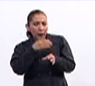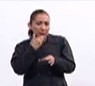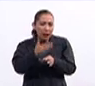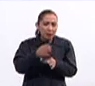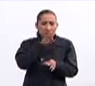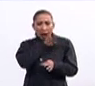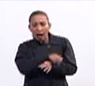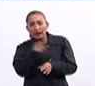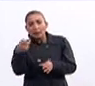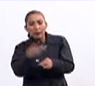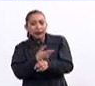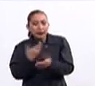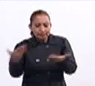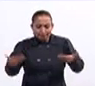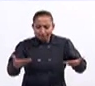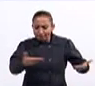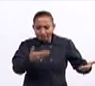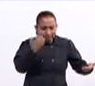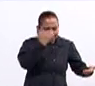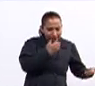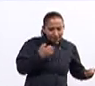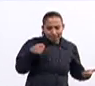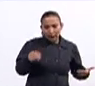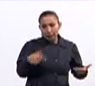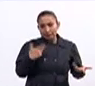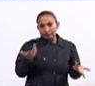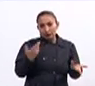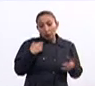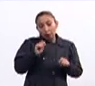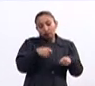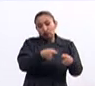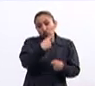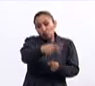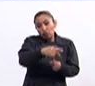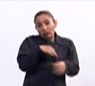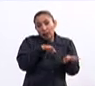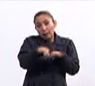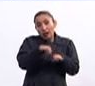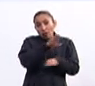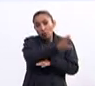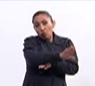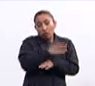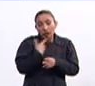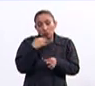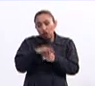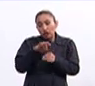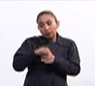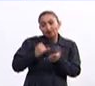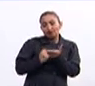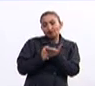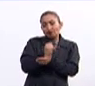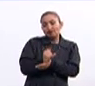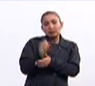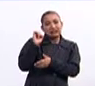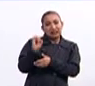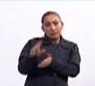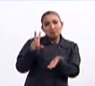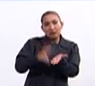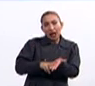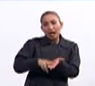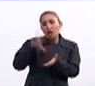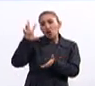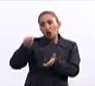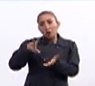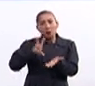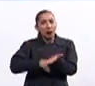en contra, ¿no? De lo que está sobre la mesa, y eso pues justamente les da esa atribución, ¿no? De decidir y de votar en un momento dado sobre